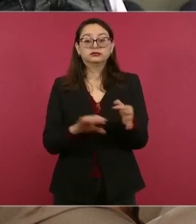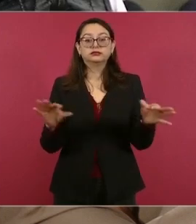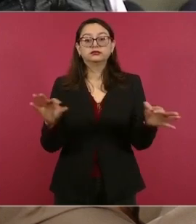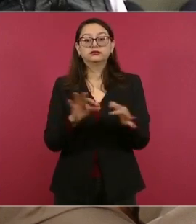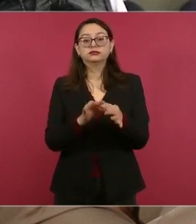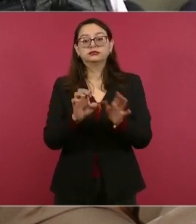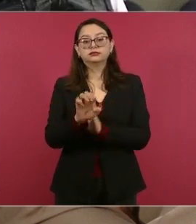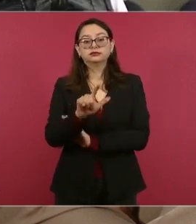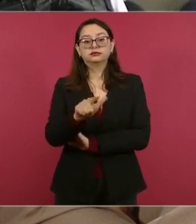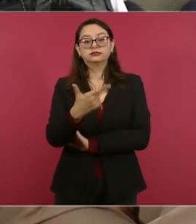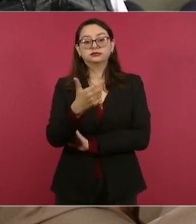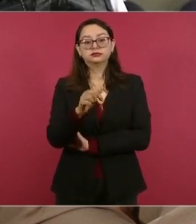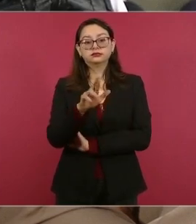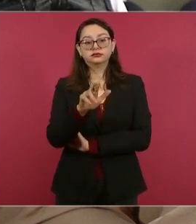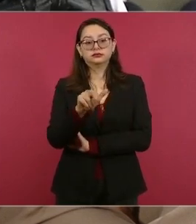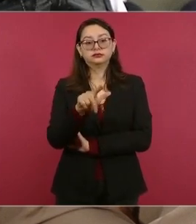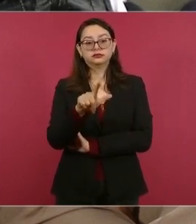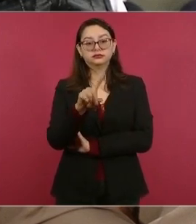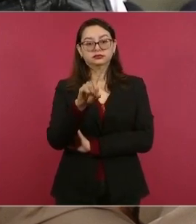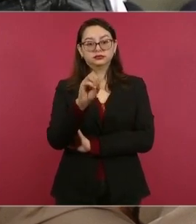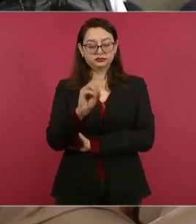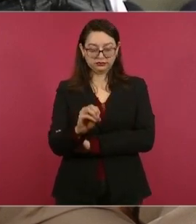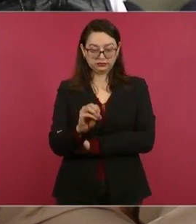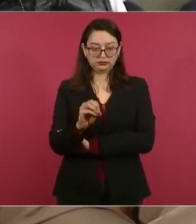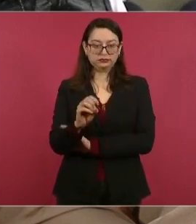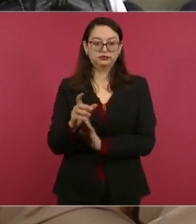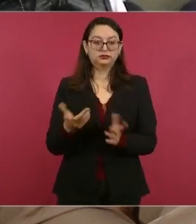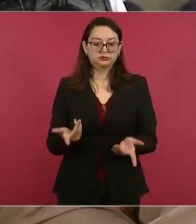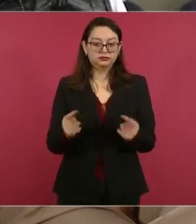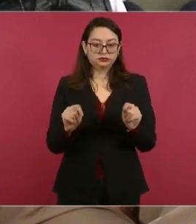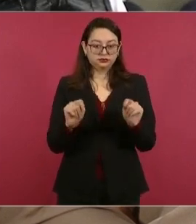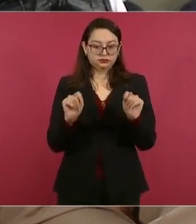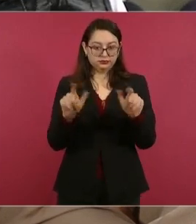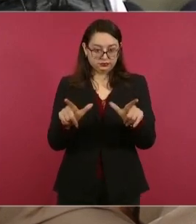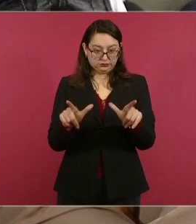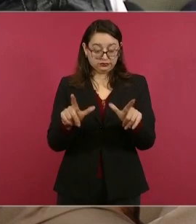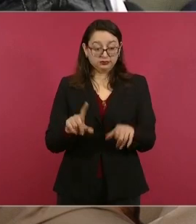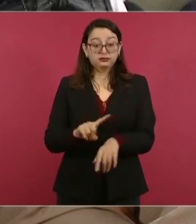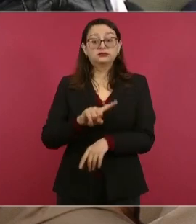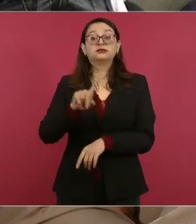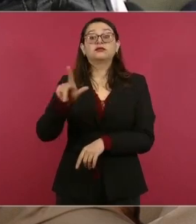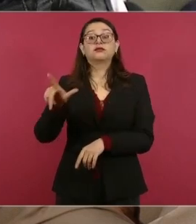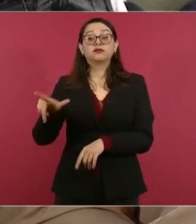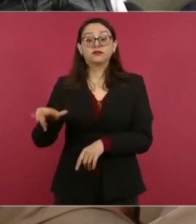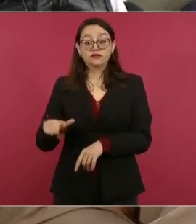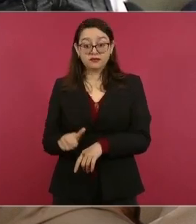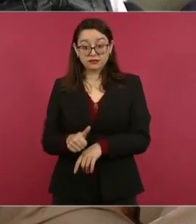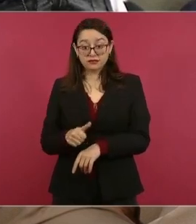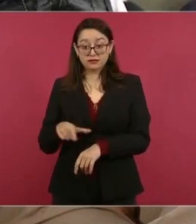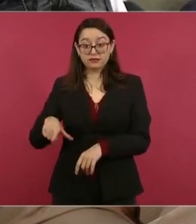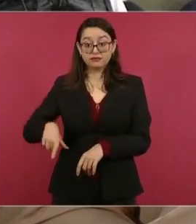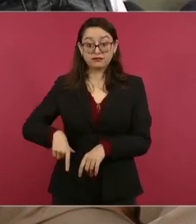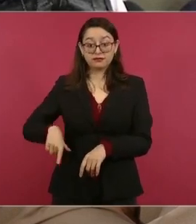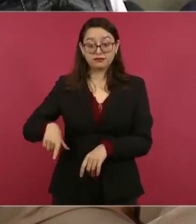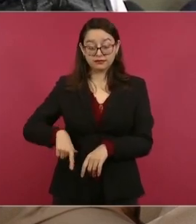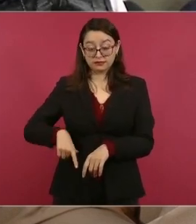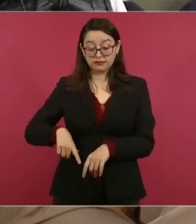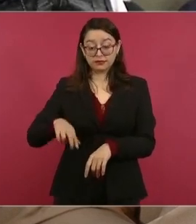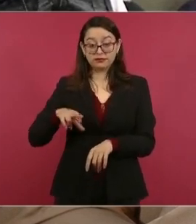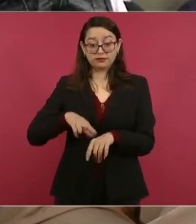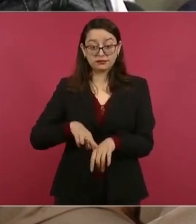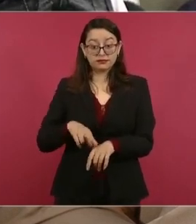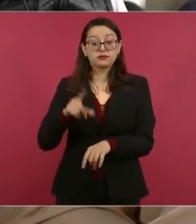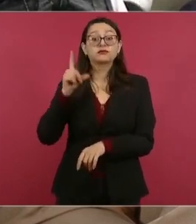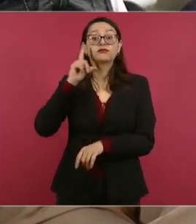Tlaxcala. Y al siguiente día la gobernadora publicó que usted está perfectamente